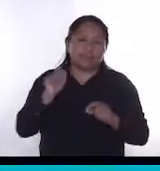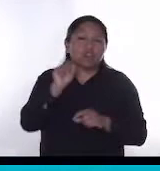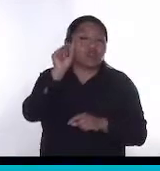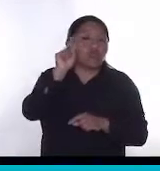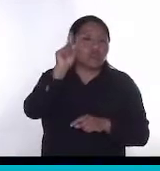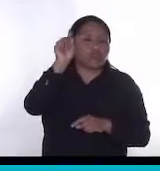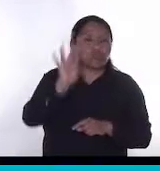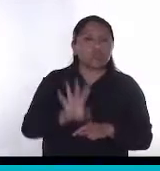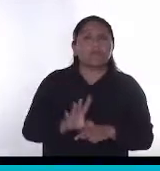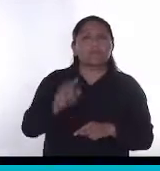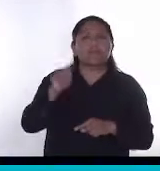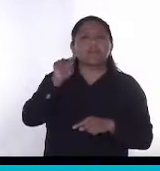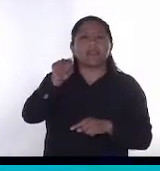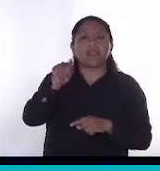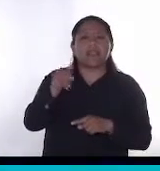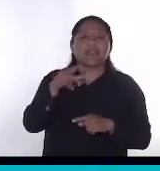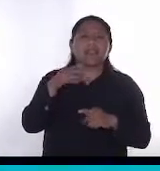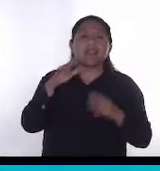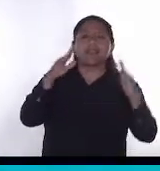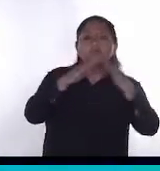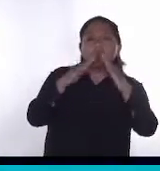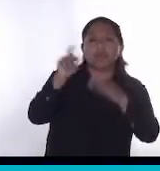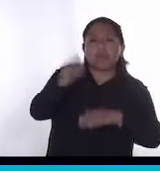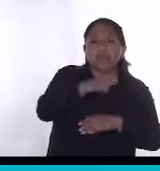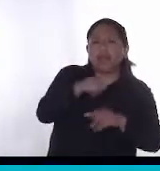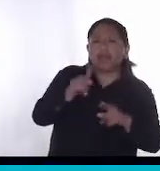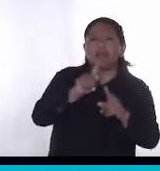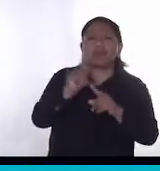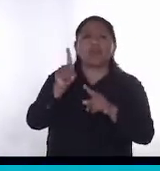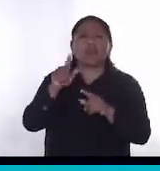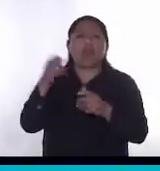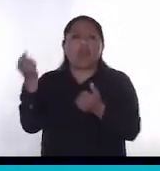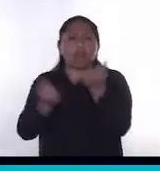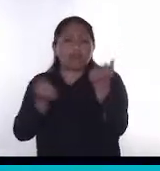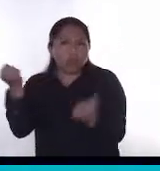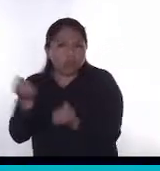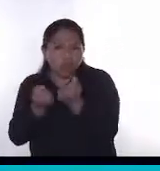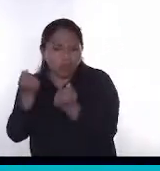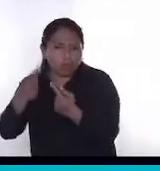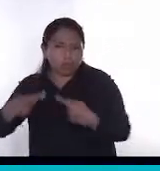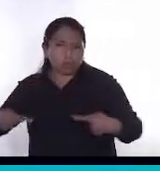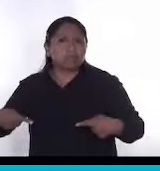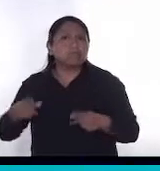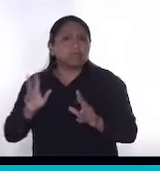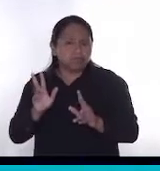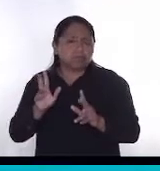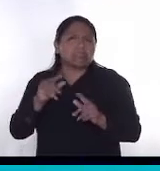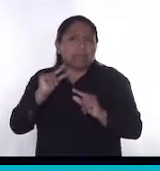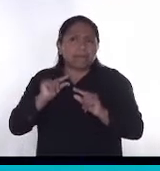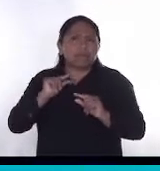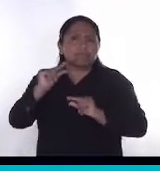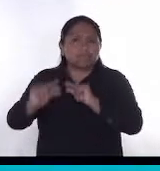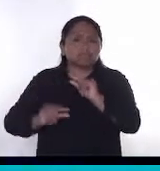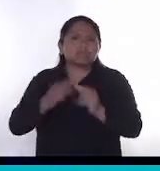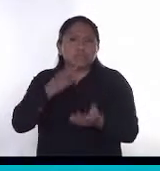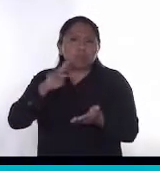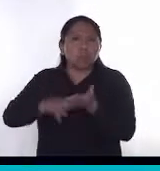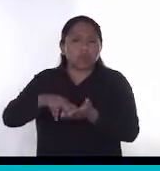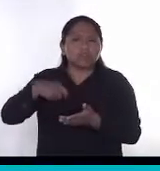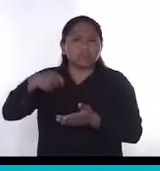solamente pensando en el inmobiliario sino también en los automotores y buscar alícuotas que sean